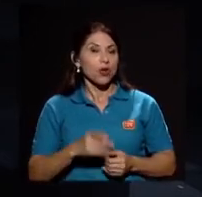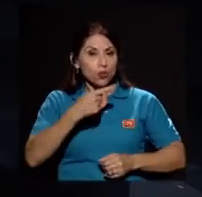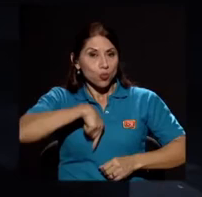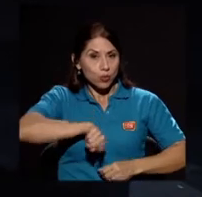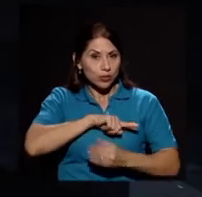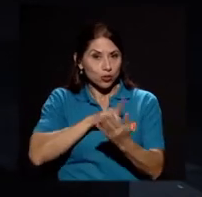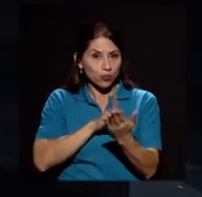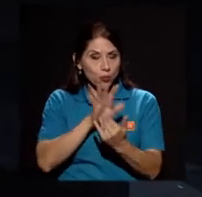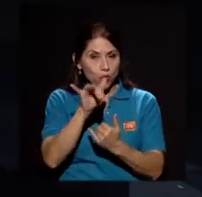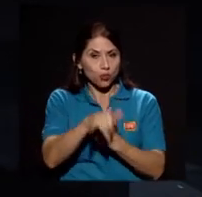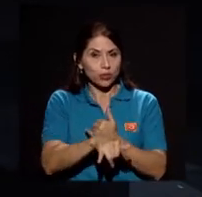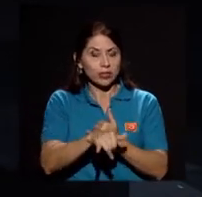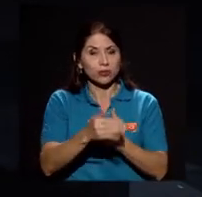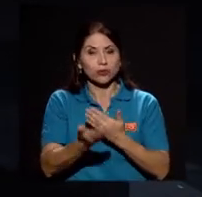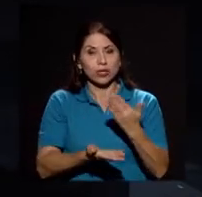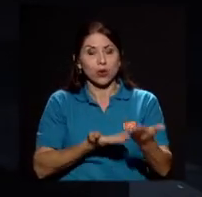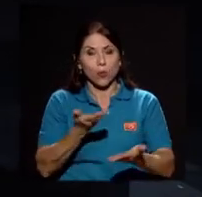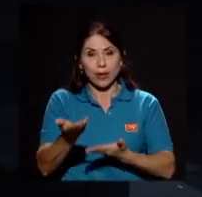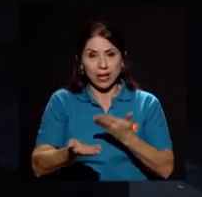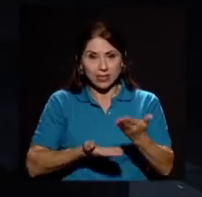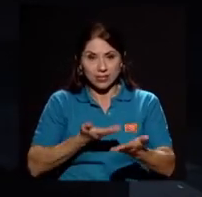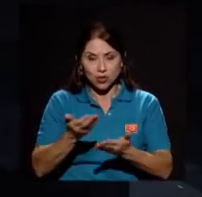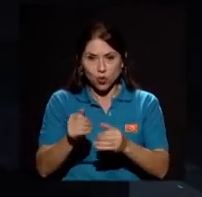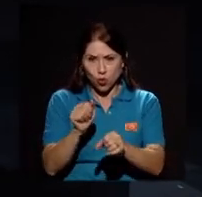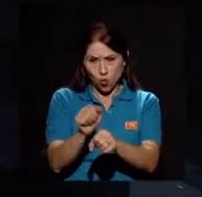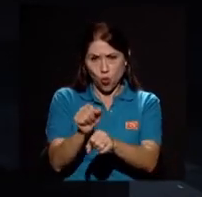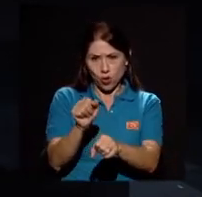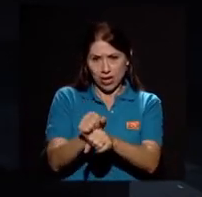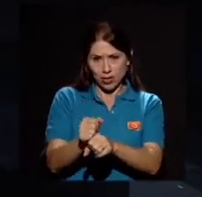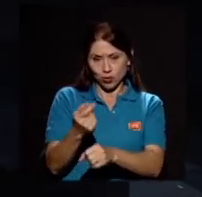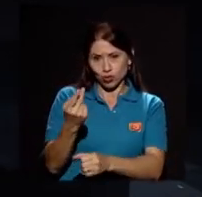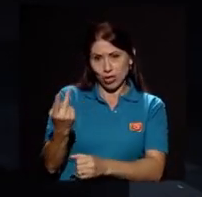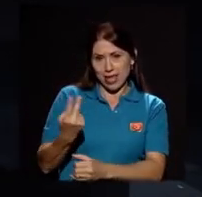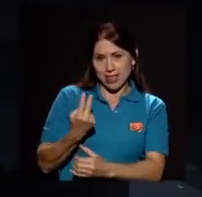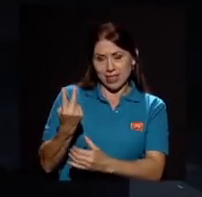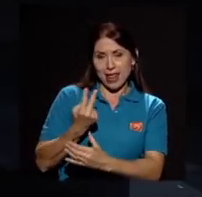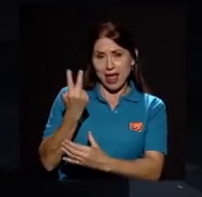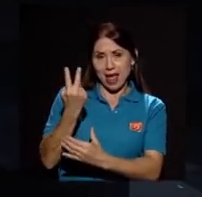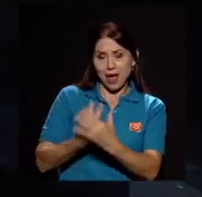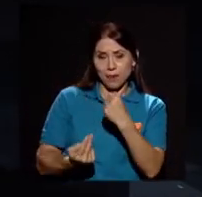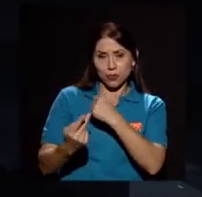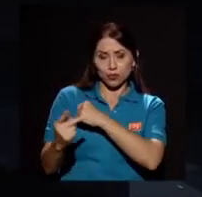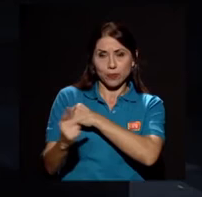cooperación concretos entre ambos países